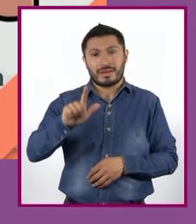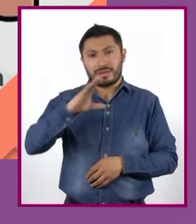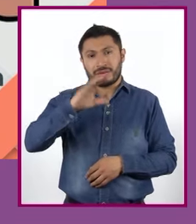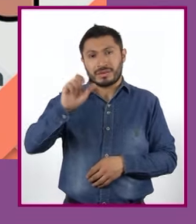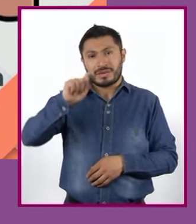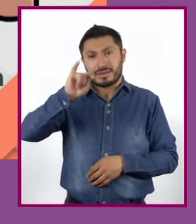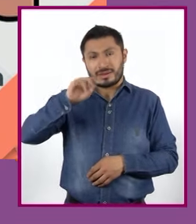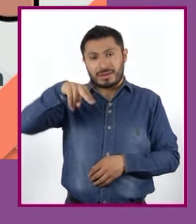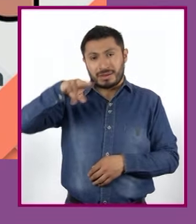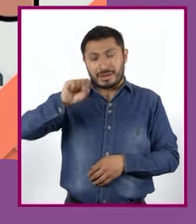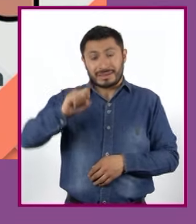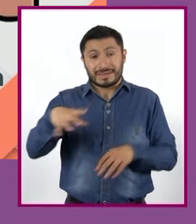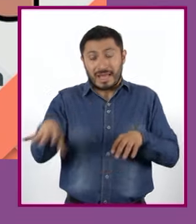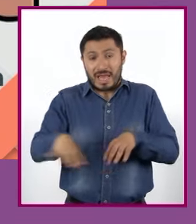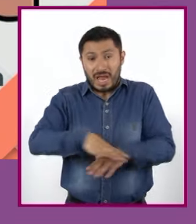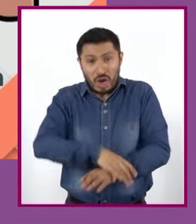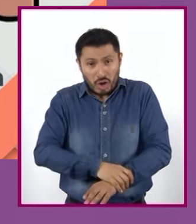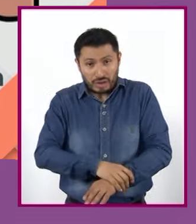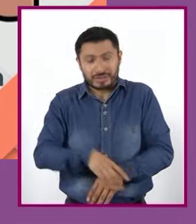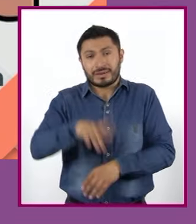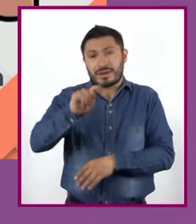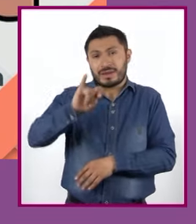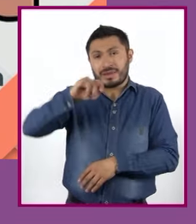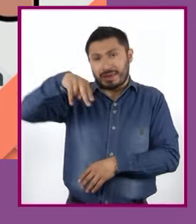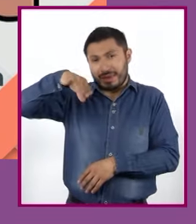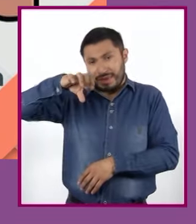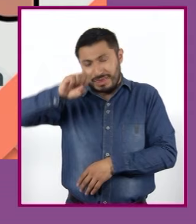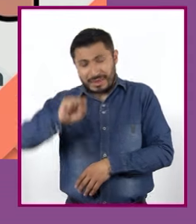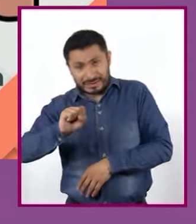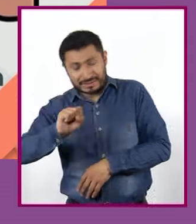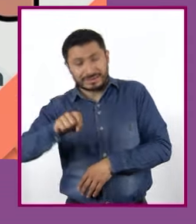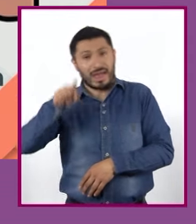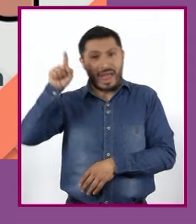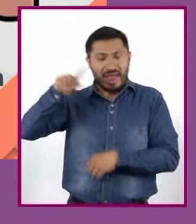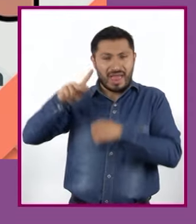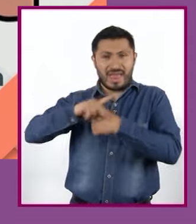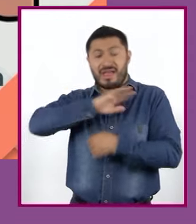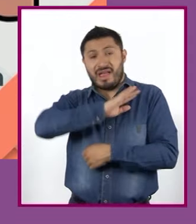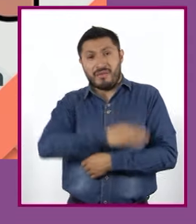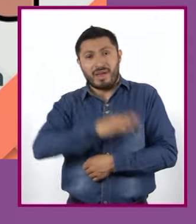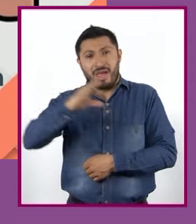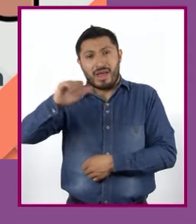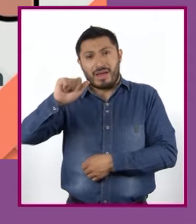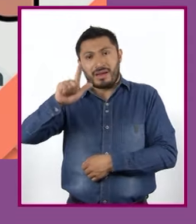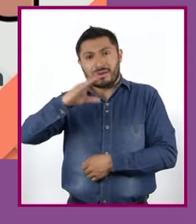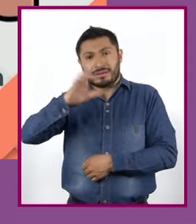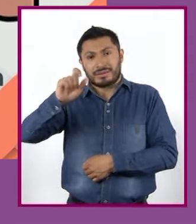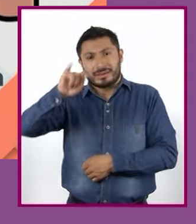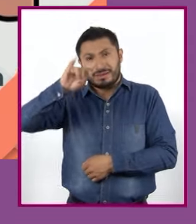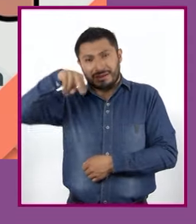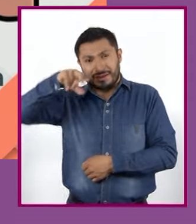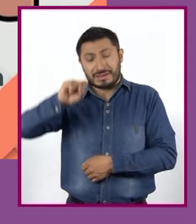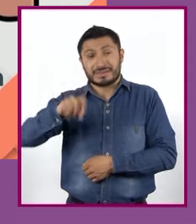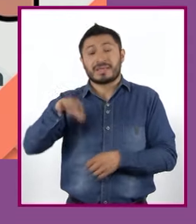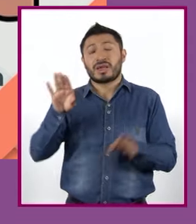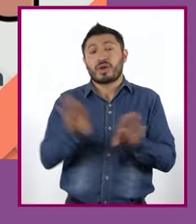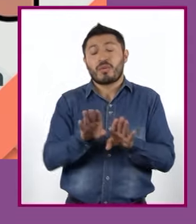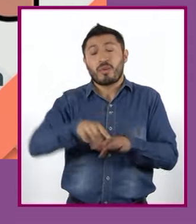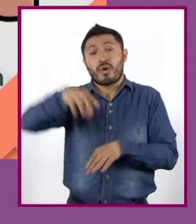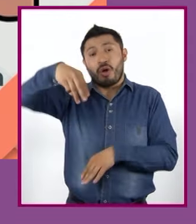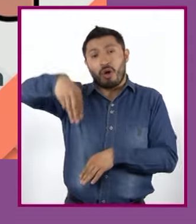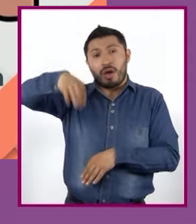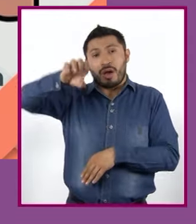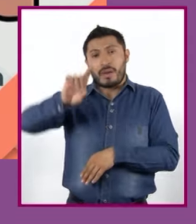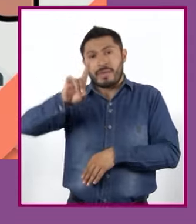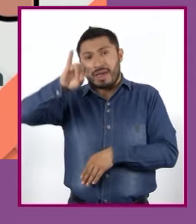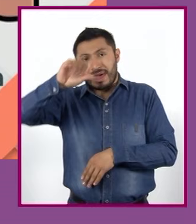corto. Incluso decimos tines. En España a los calcetines les llaman medias, cuando una media